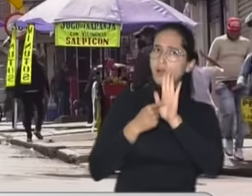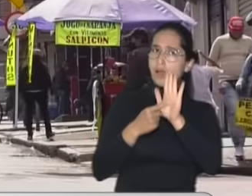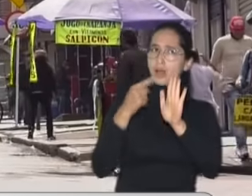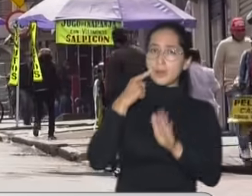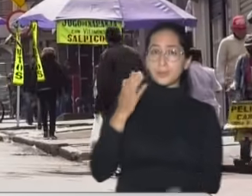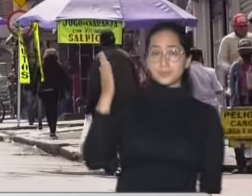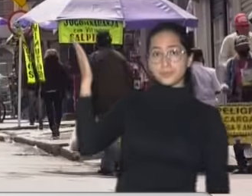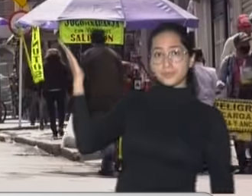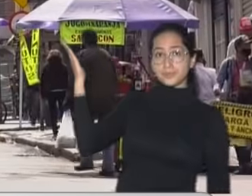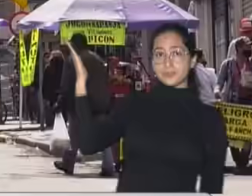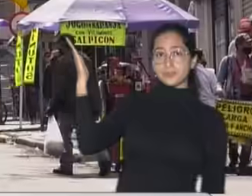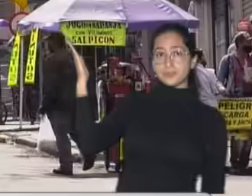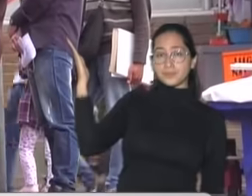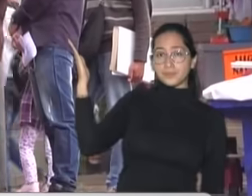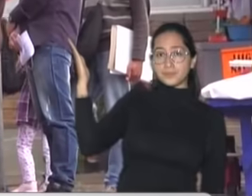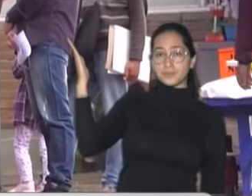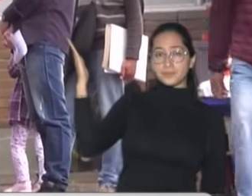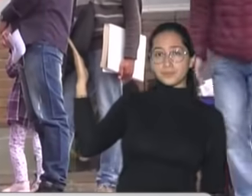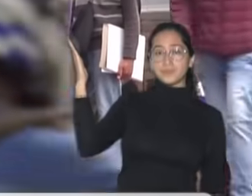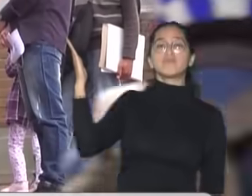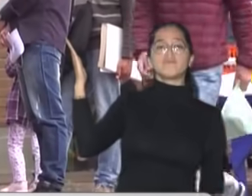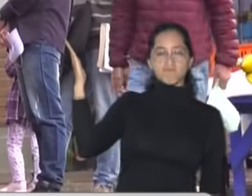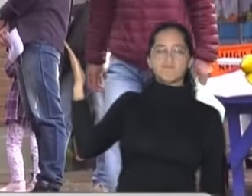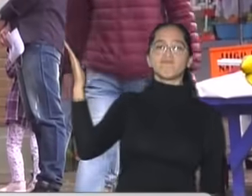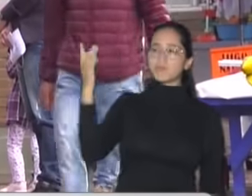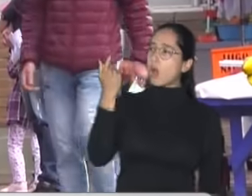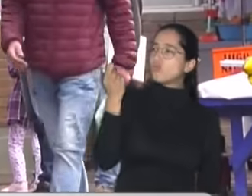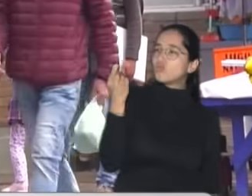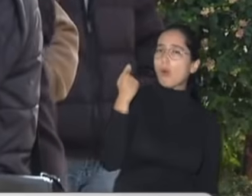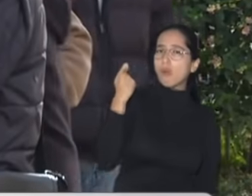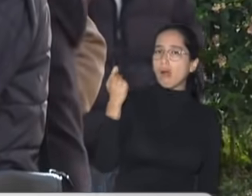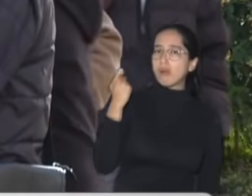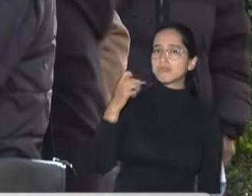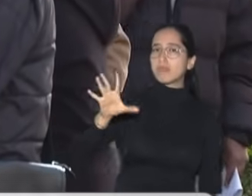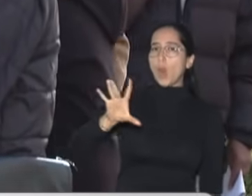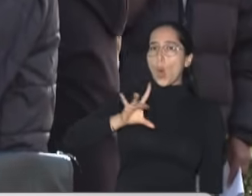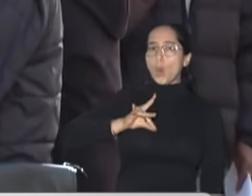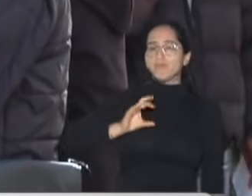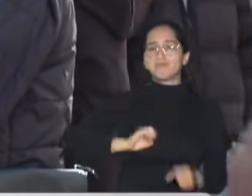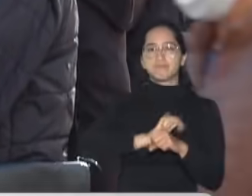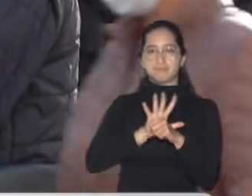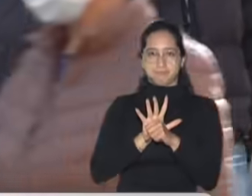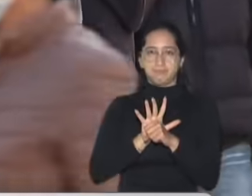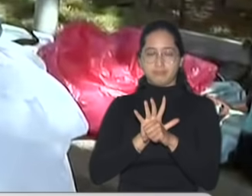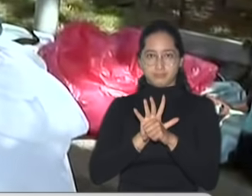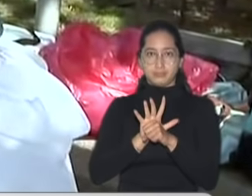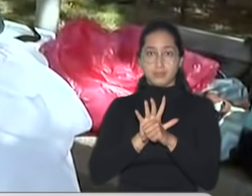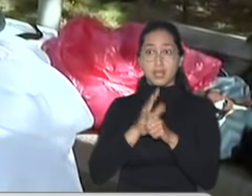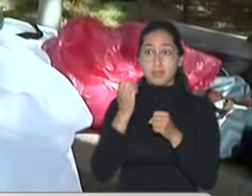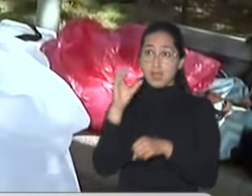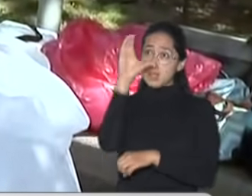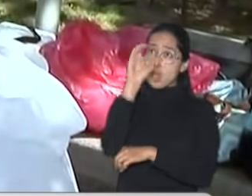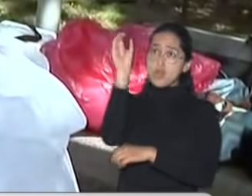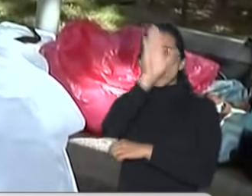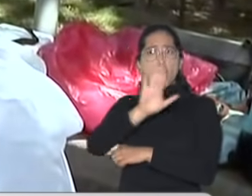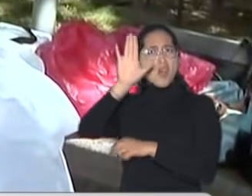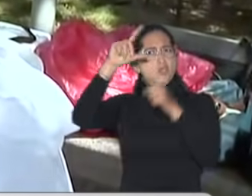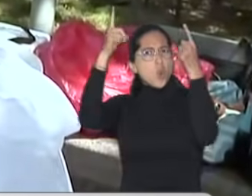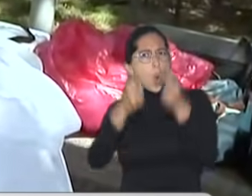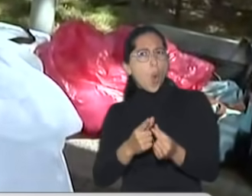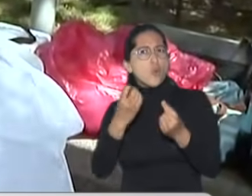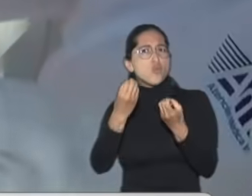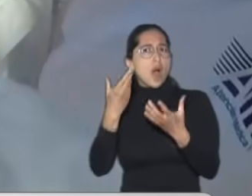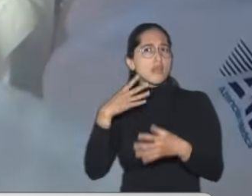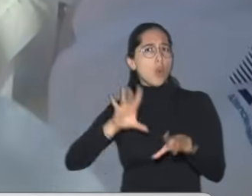otras 14.719 personas se infectaron recientemente de COVID-19. Ya en el país han contraído el virus